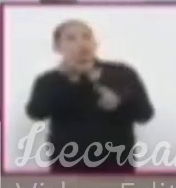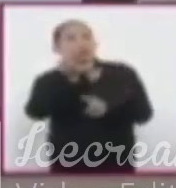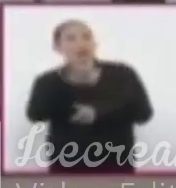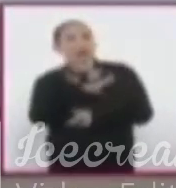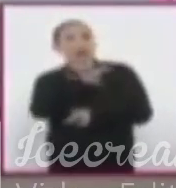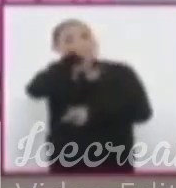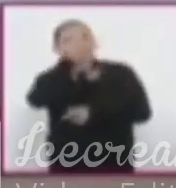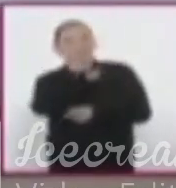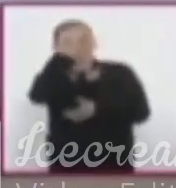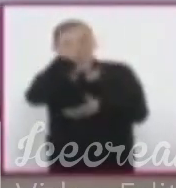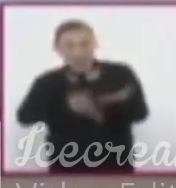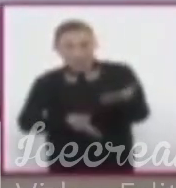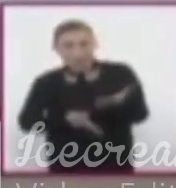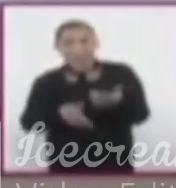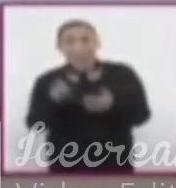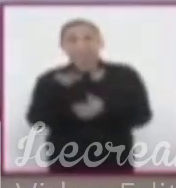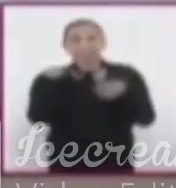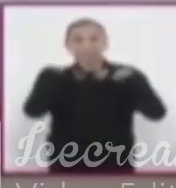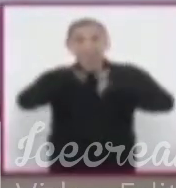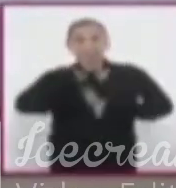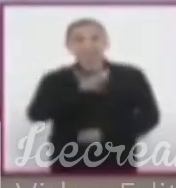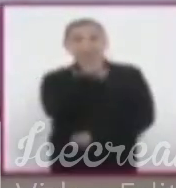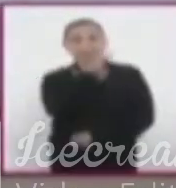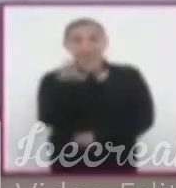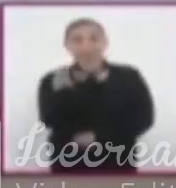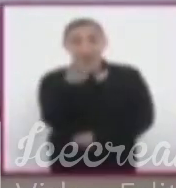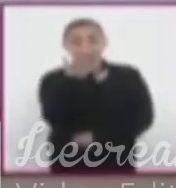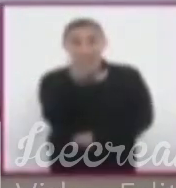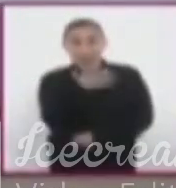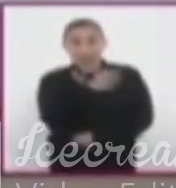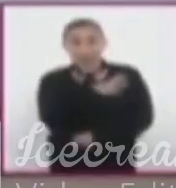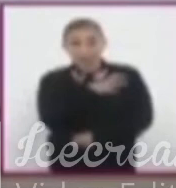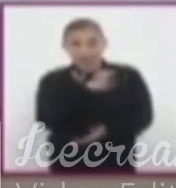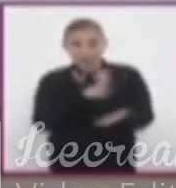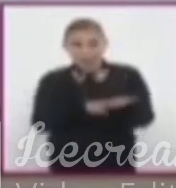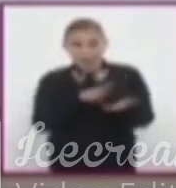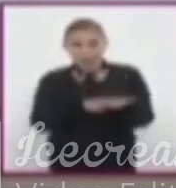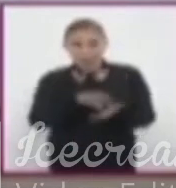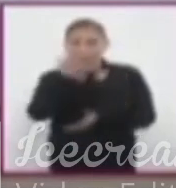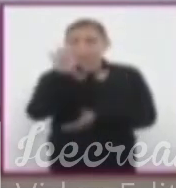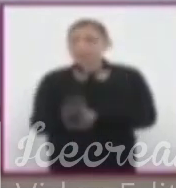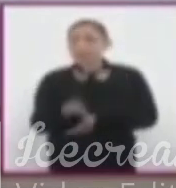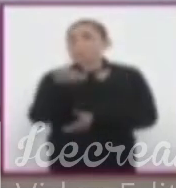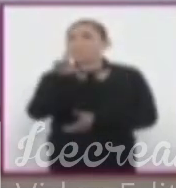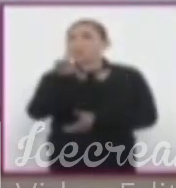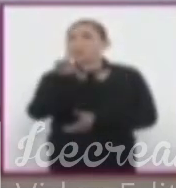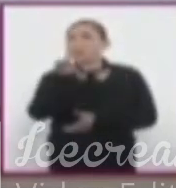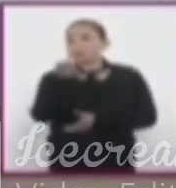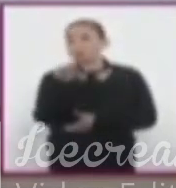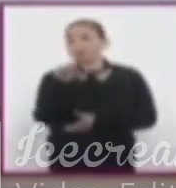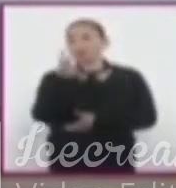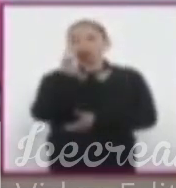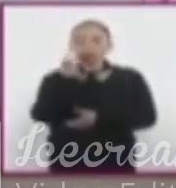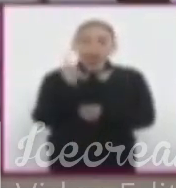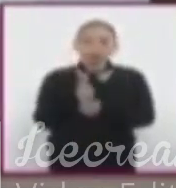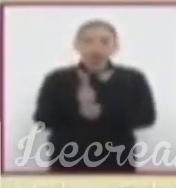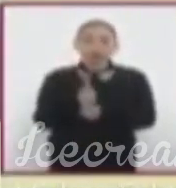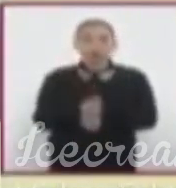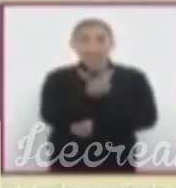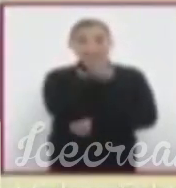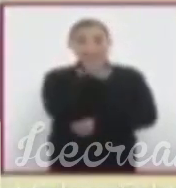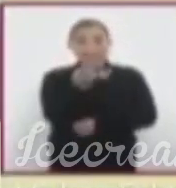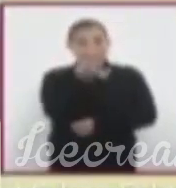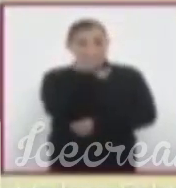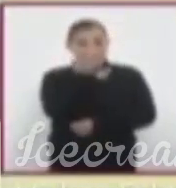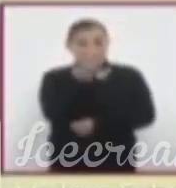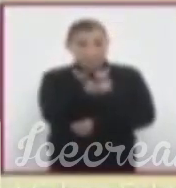descuentos. Si esta sudadera cuesta 300 pesos y tiene un descuento del 20%, significa que por cada 100